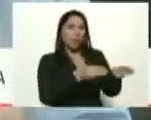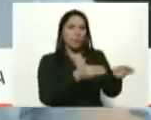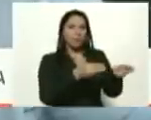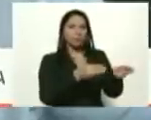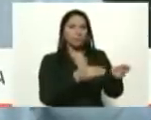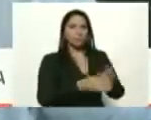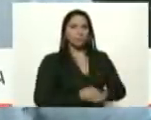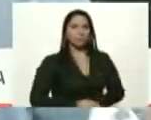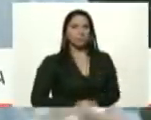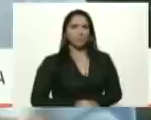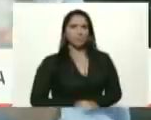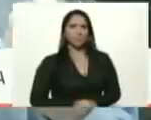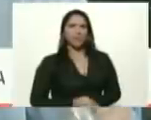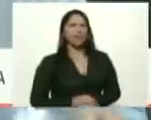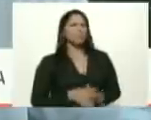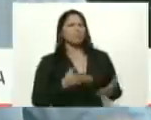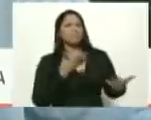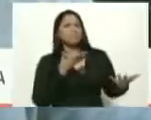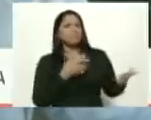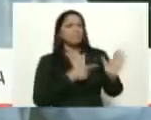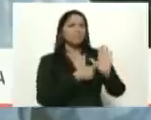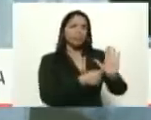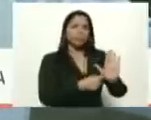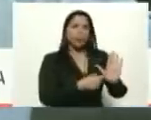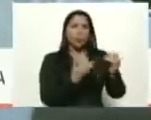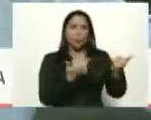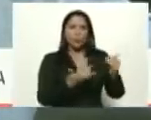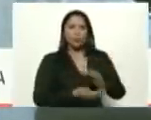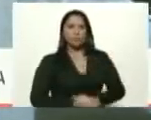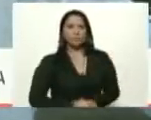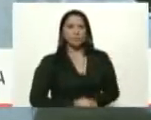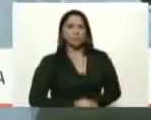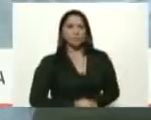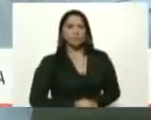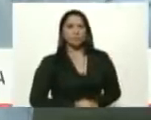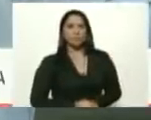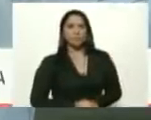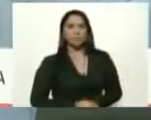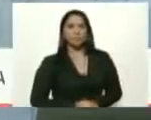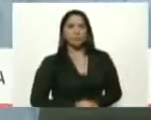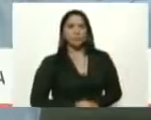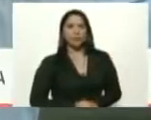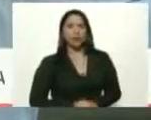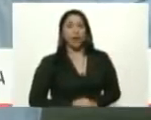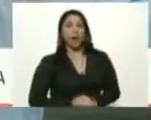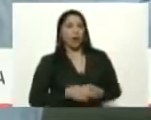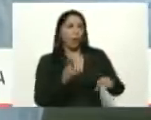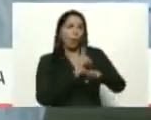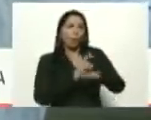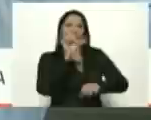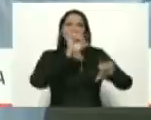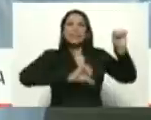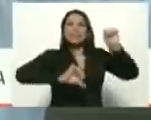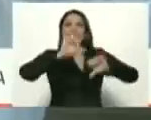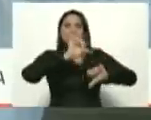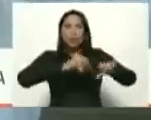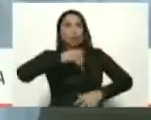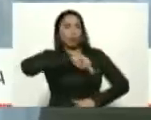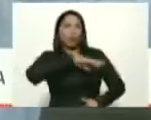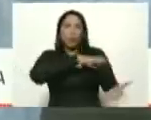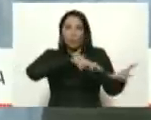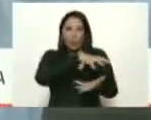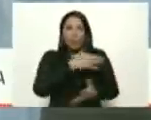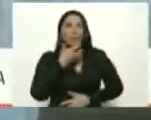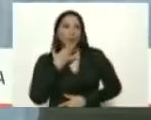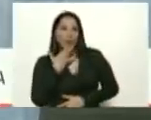lugar, un ejemplo de ello que quería mostrárselo, este fertilizante líquido, porque hemos tenido problemas con la producción de NPK